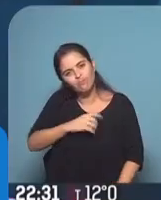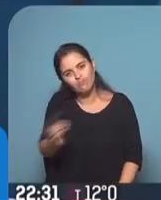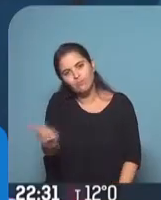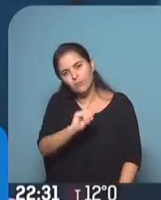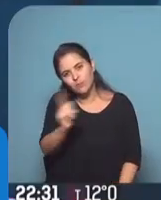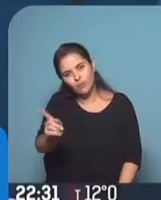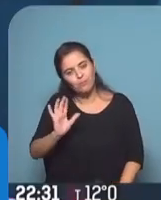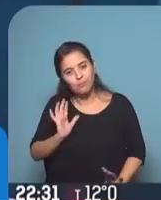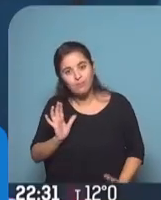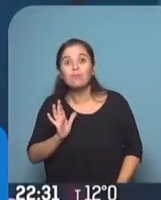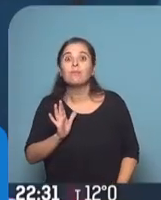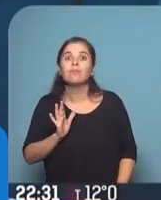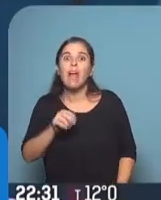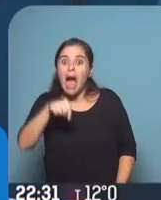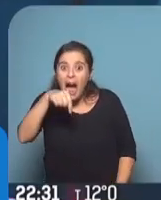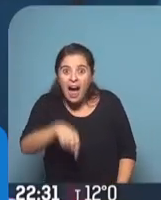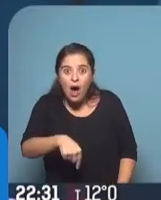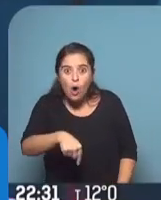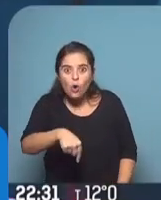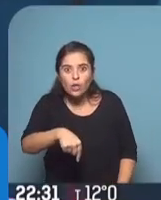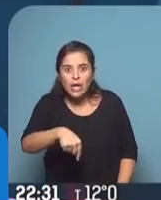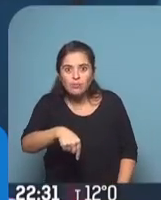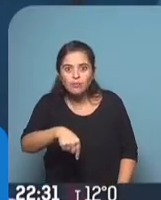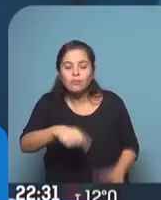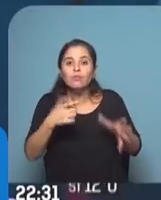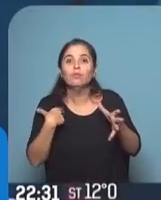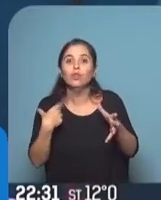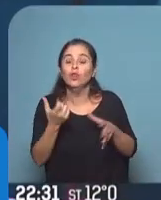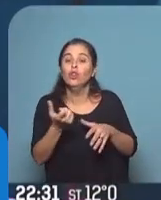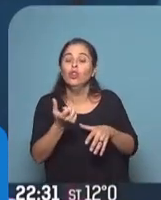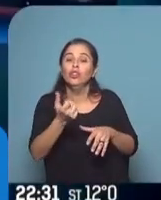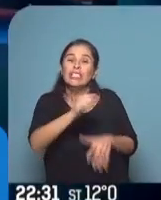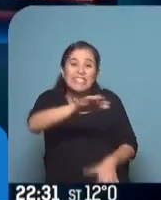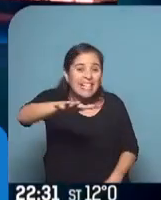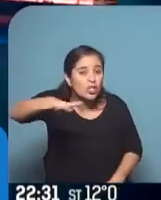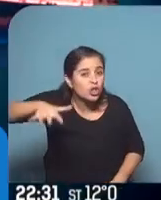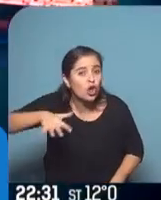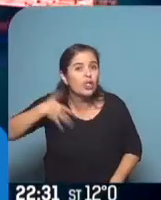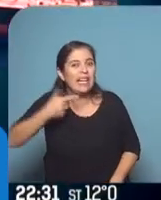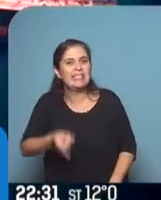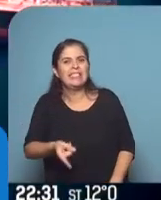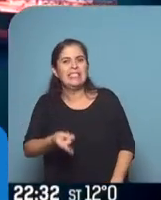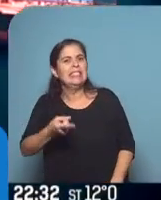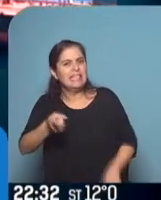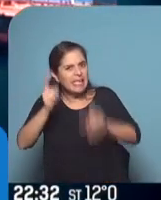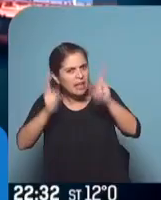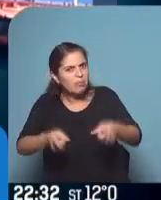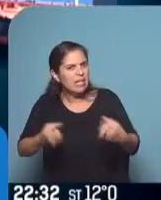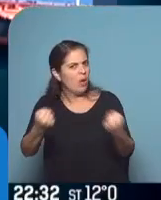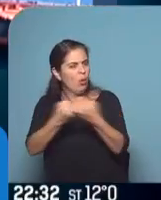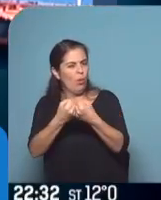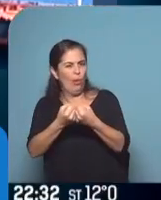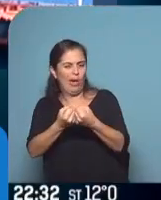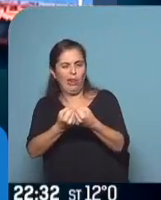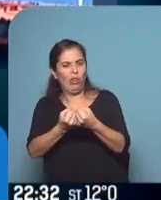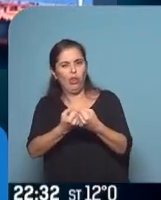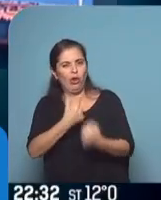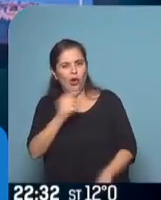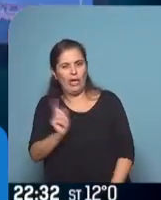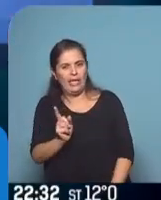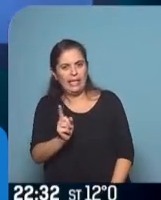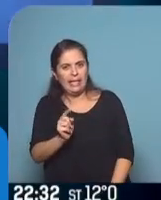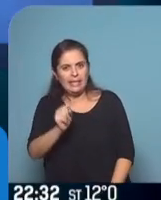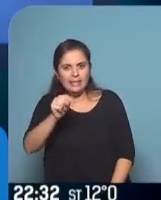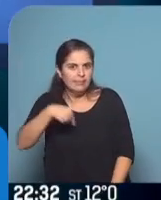siquiera los sectores que se oponen al acuerdo no significa que estén a favor de una guerra. Y fíjense también las declaraciones que ha hecho el líder supremo, que